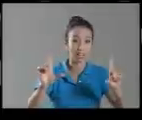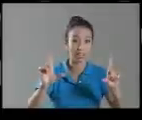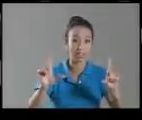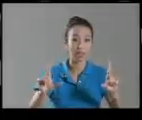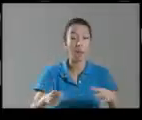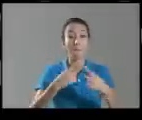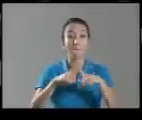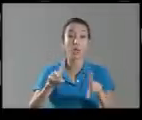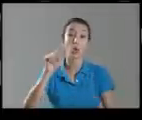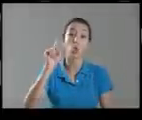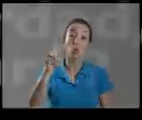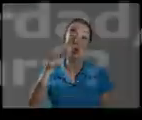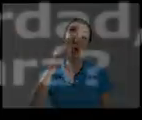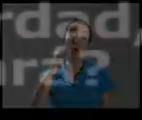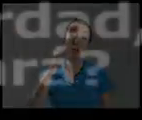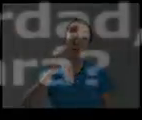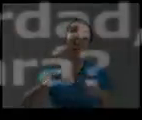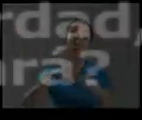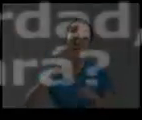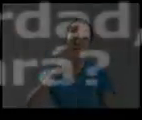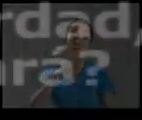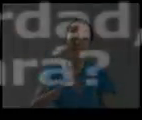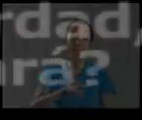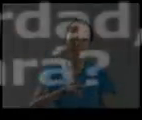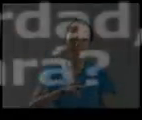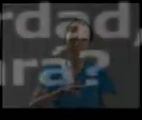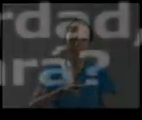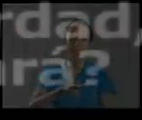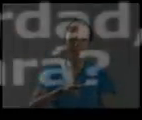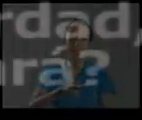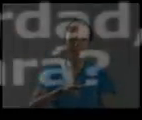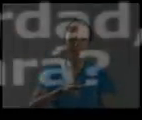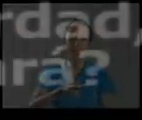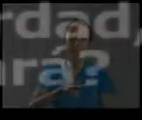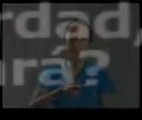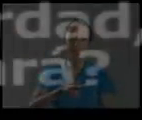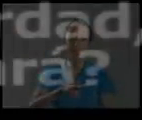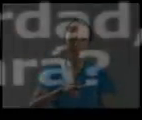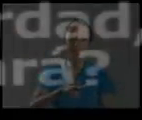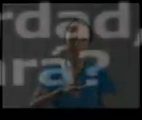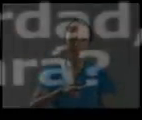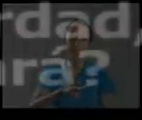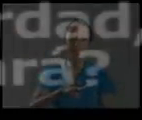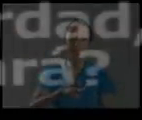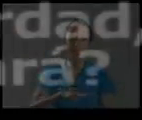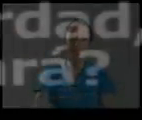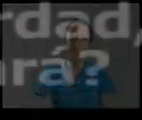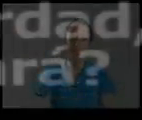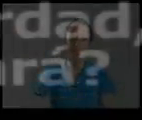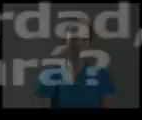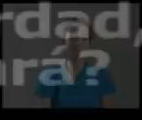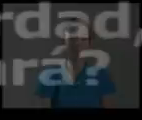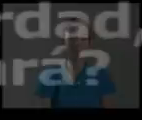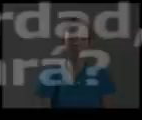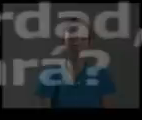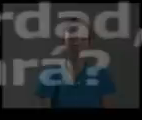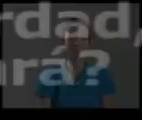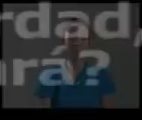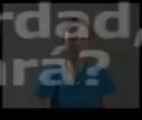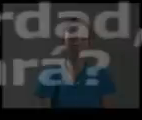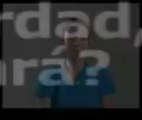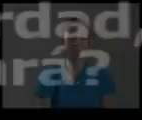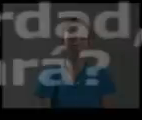Muchos hombres publican cada uno su liberalidad, dice esta versión 1909, pero un hombre de